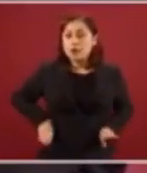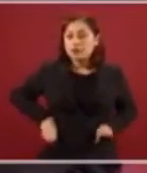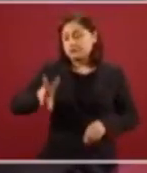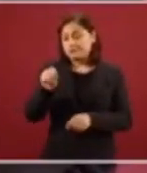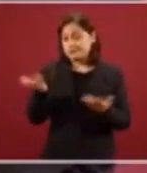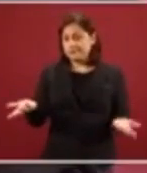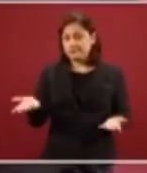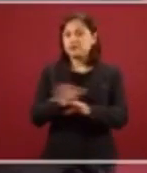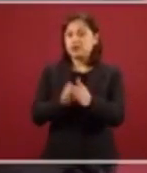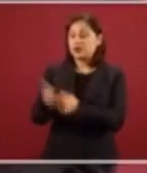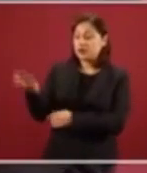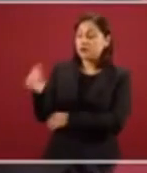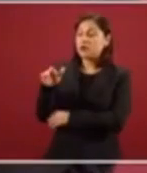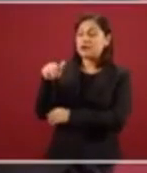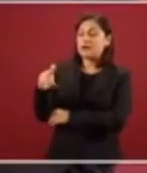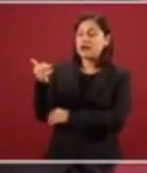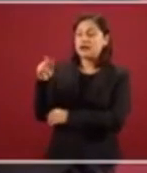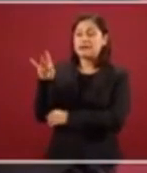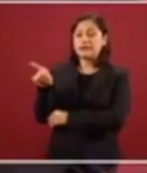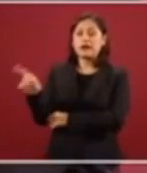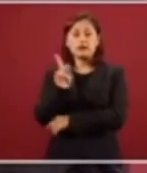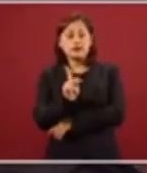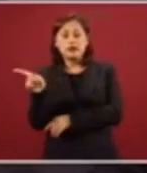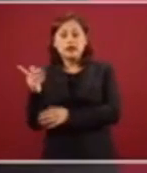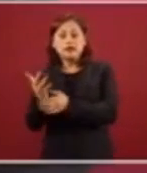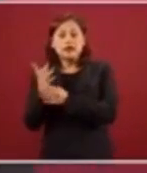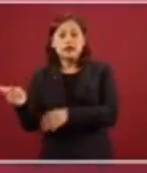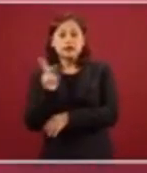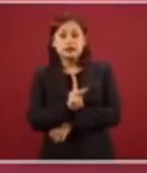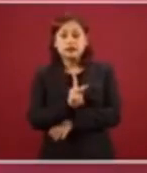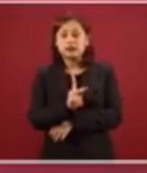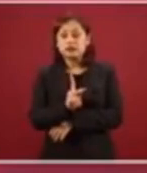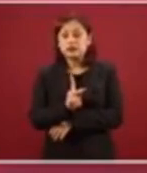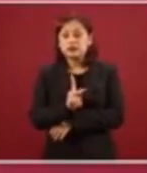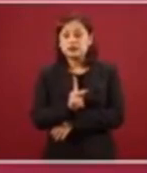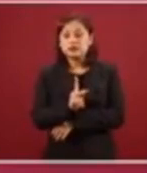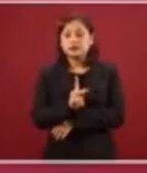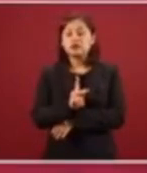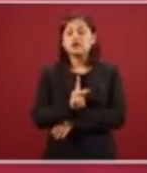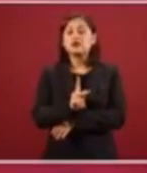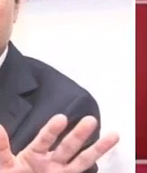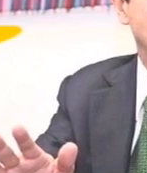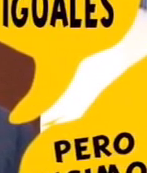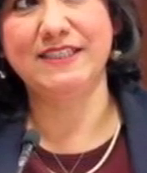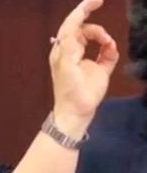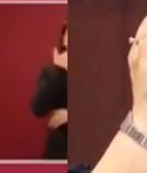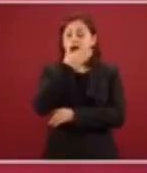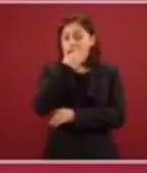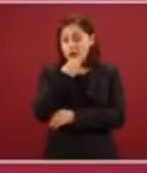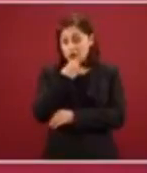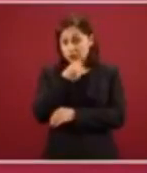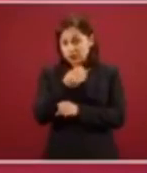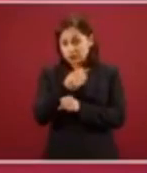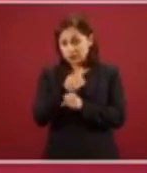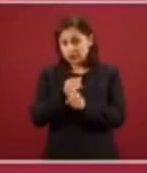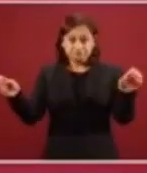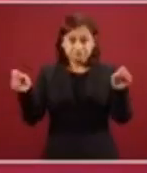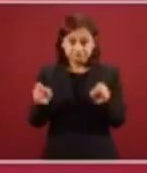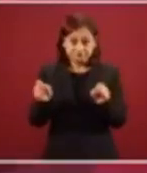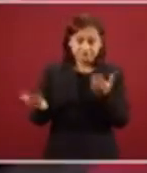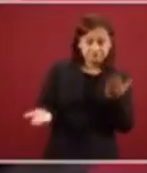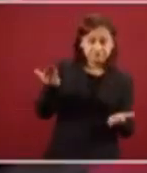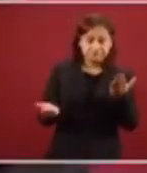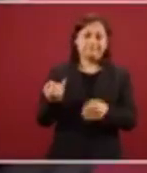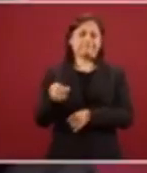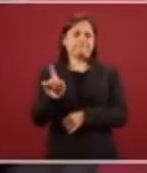comparando a Irma con el que hizo la investigación de la Casa Blanca. La